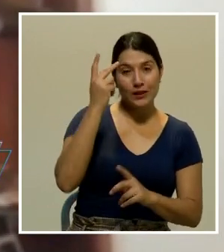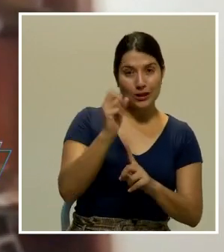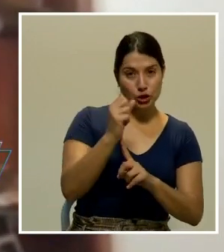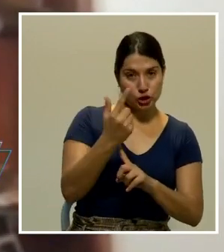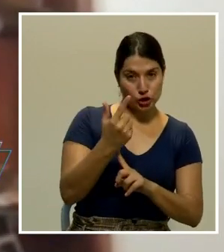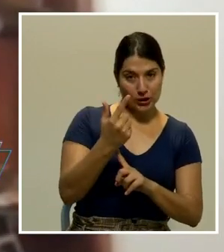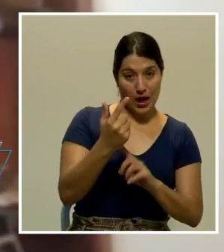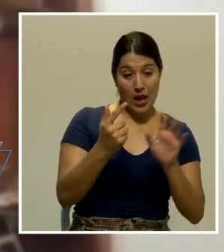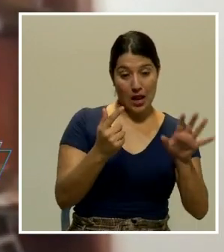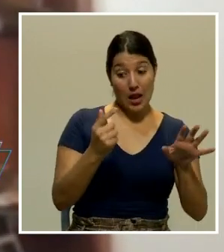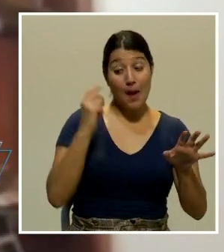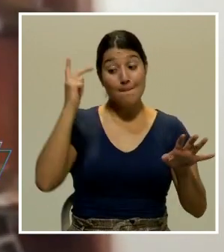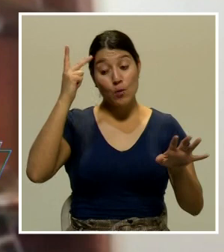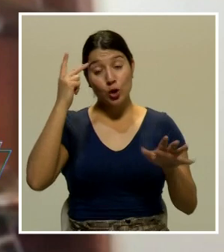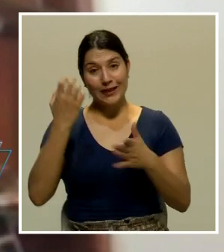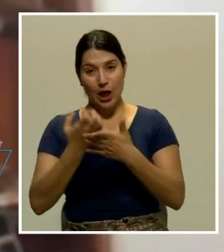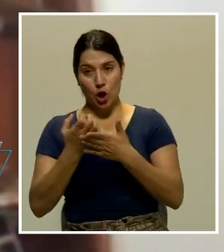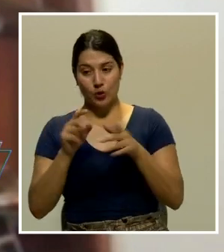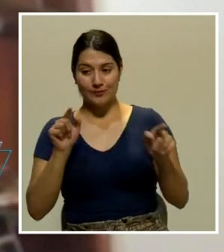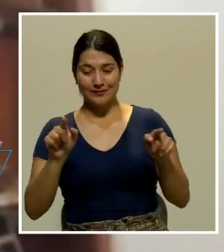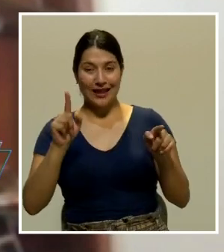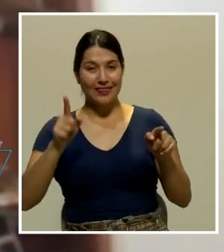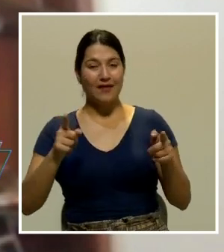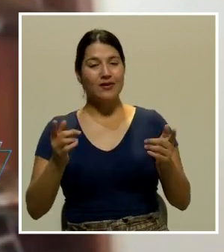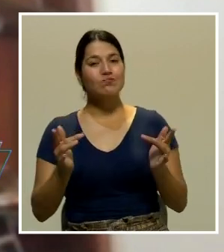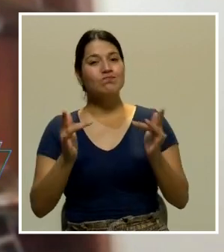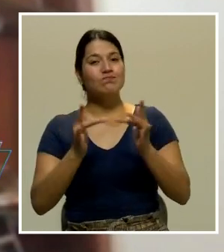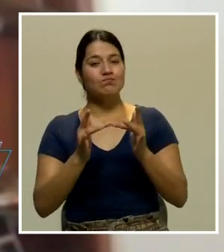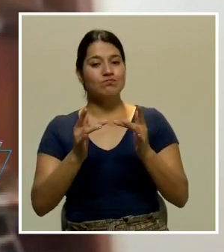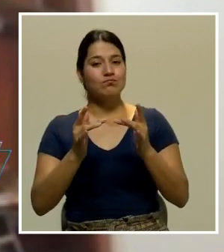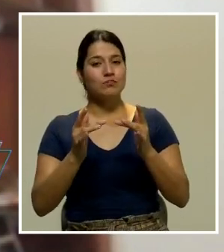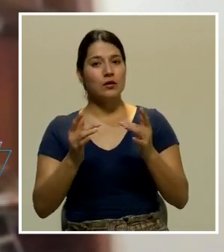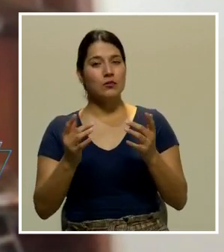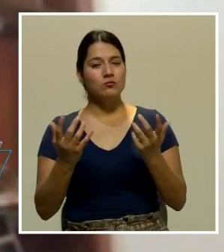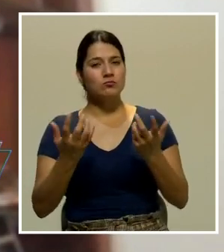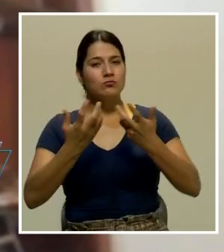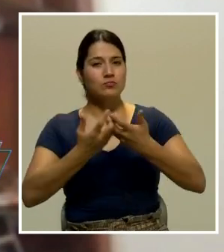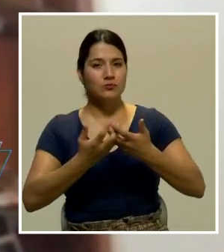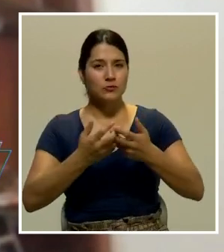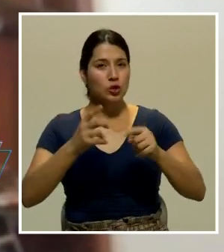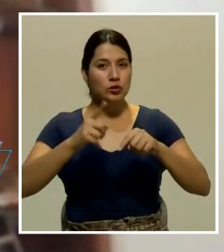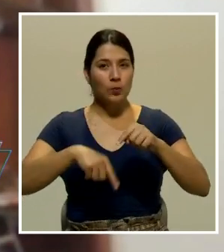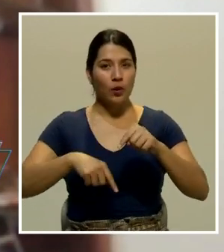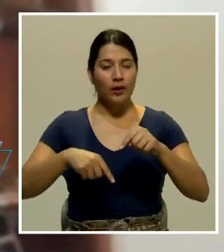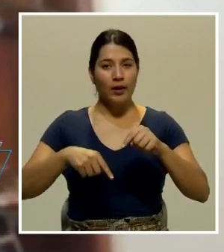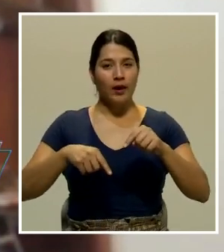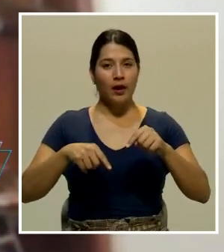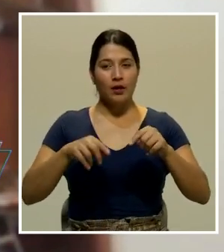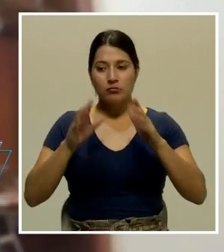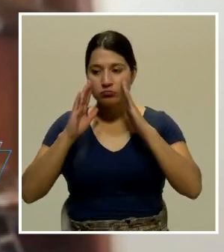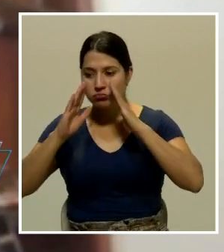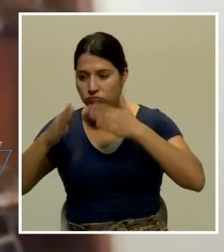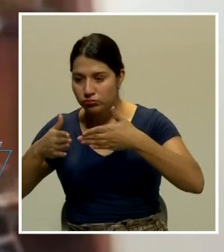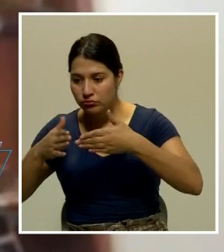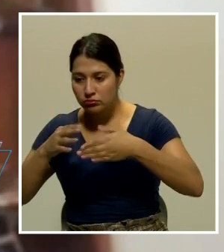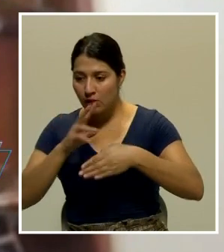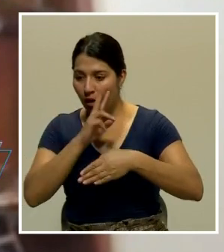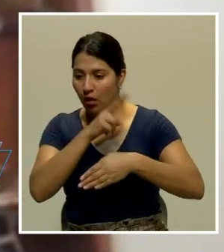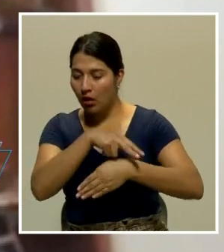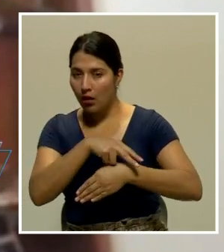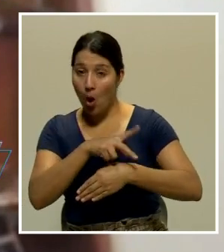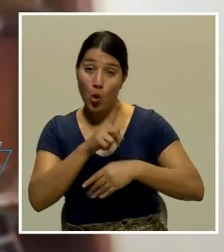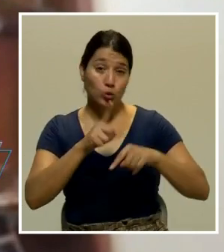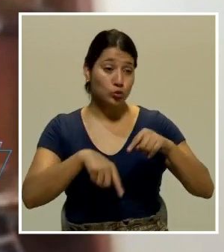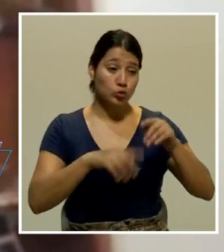que hablarse, ¿verdad? No se pueden tomar acciones de un lado sin ver el otro. No se